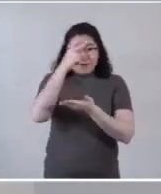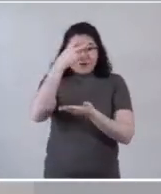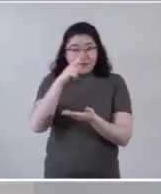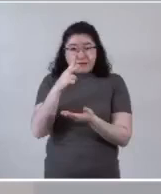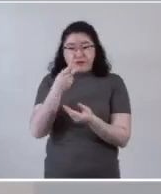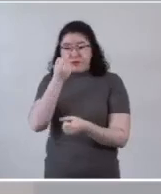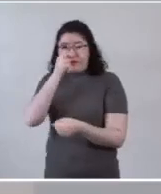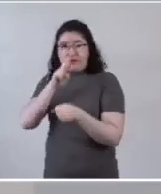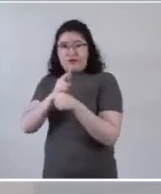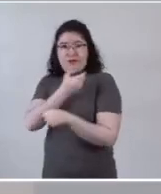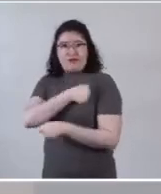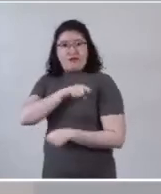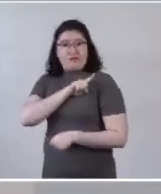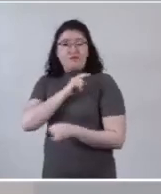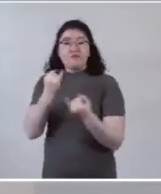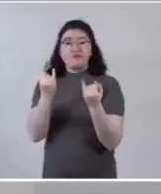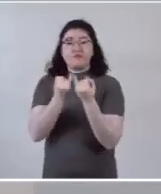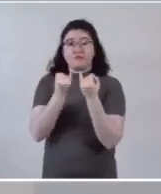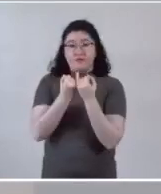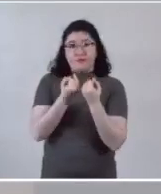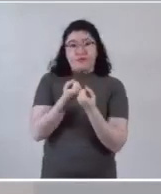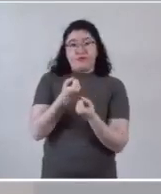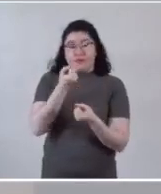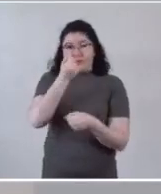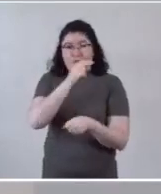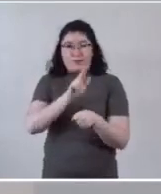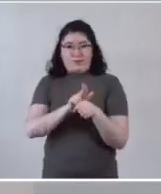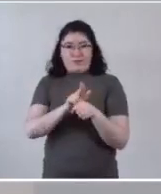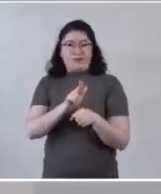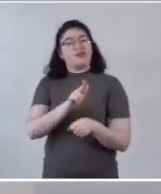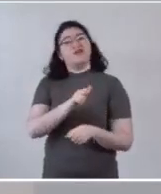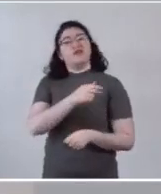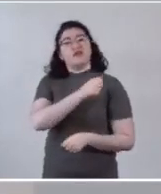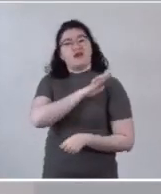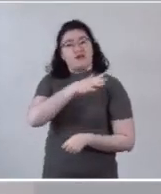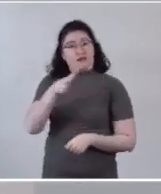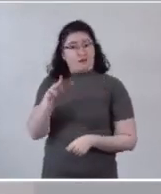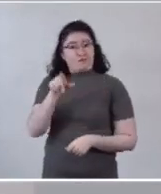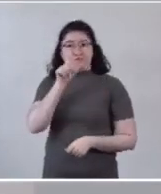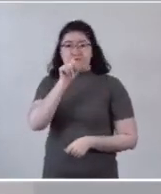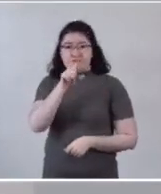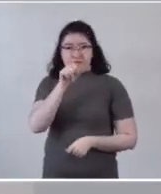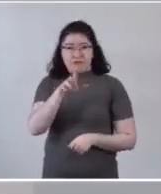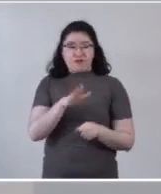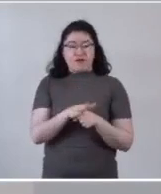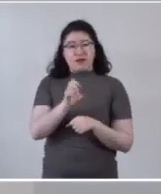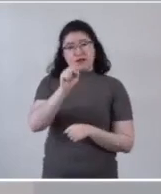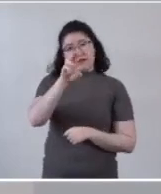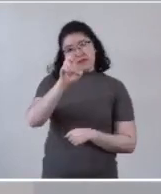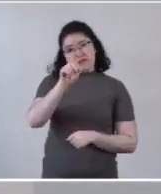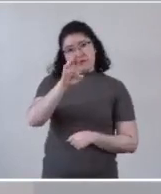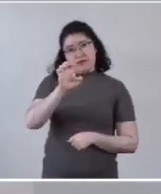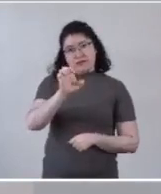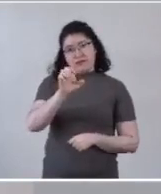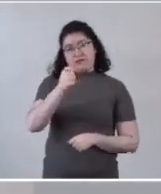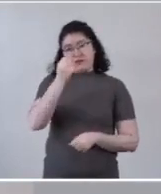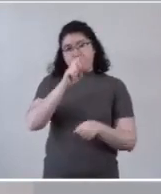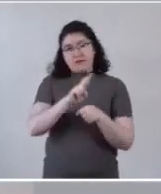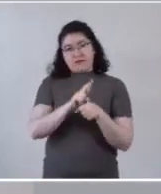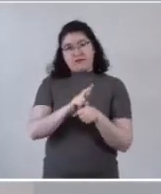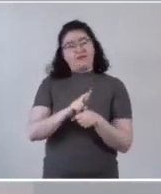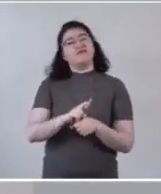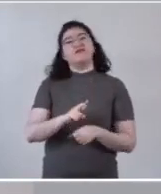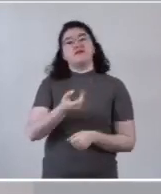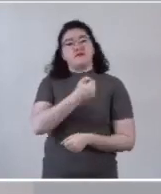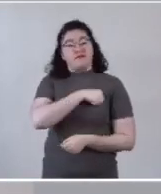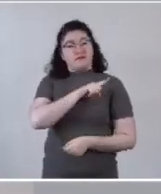Secretaría de Salud, como los hospitales generales del SINSAE de la Secretaría de Salud del Gobierno